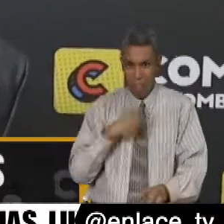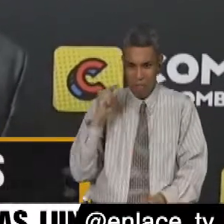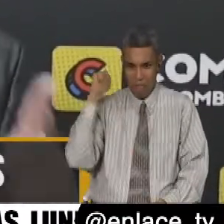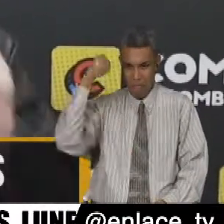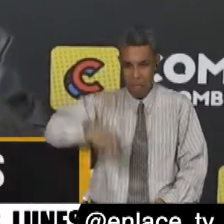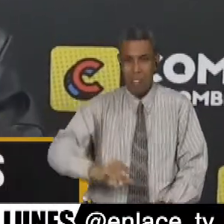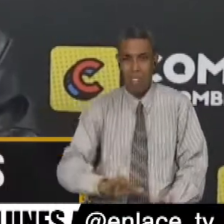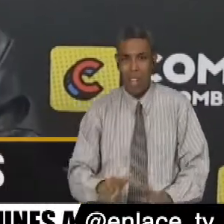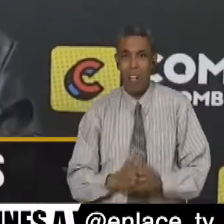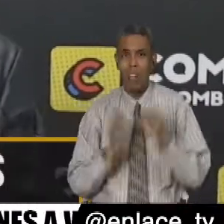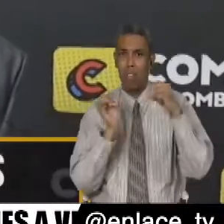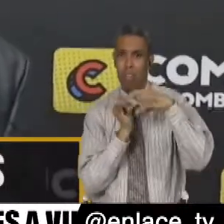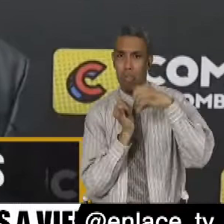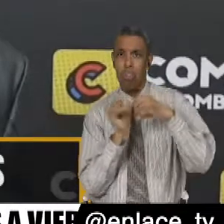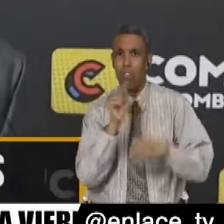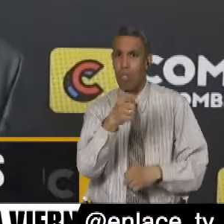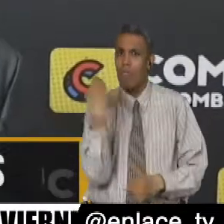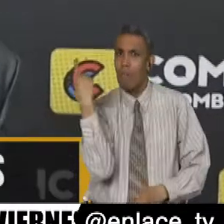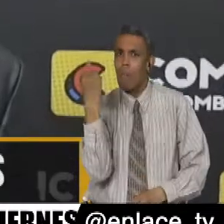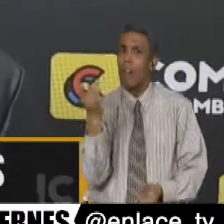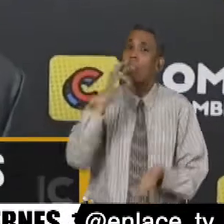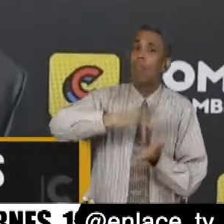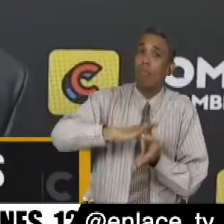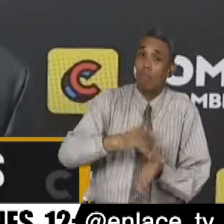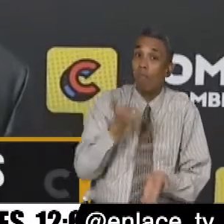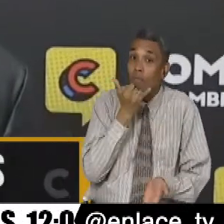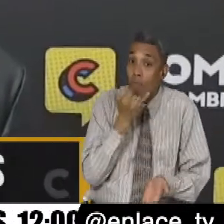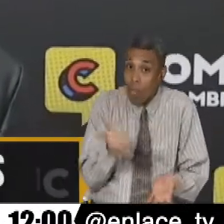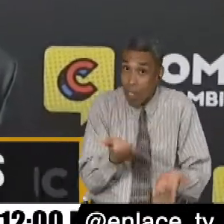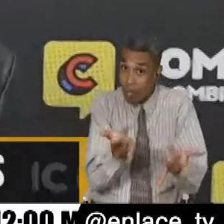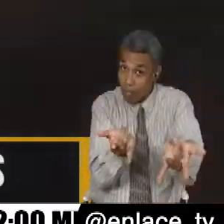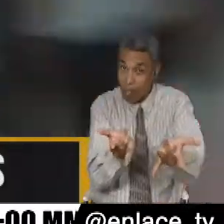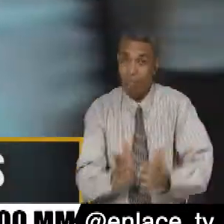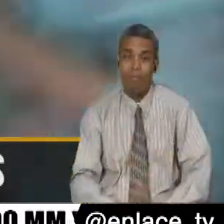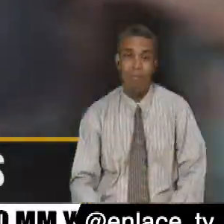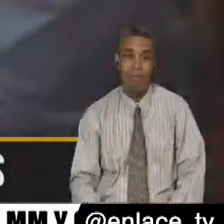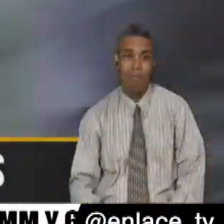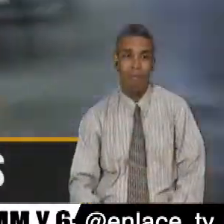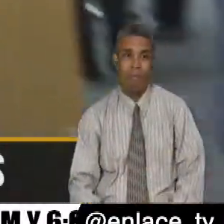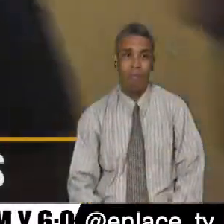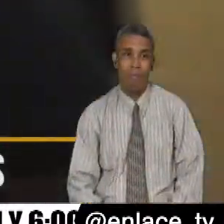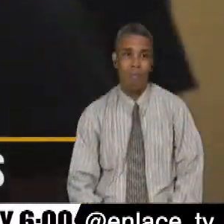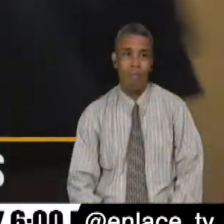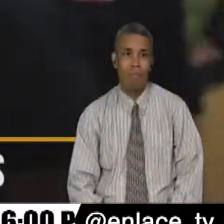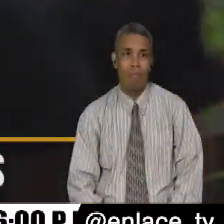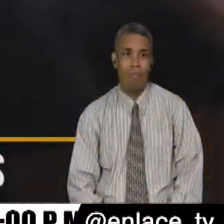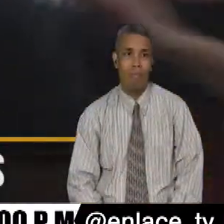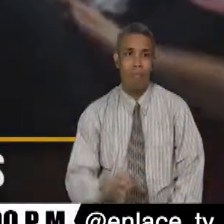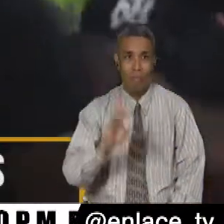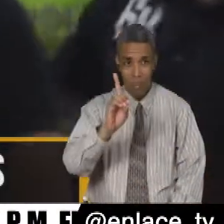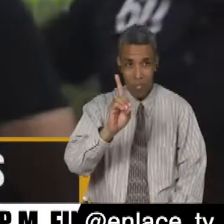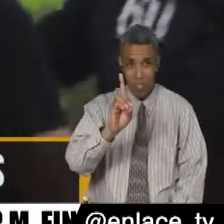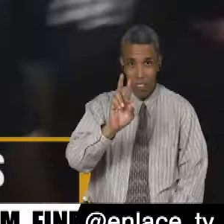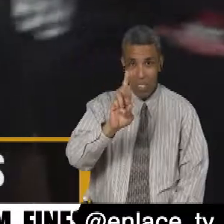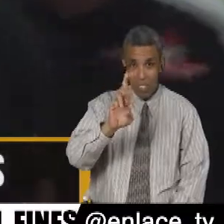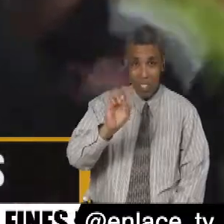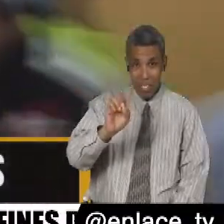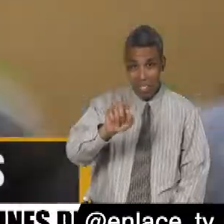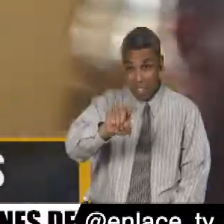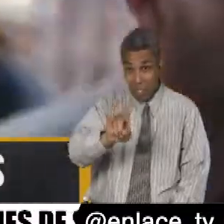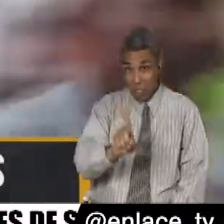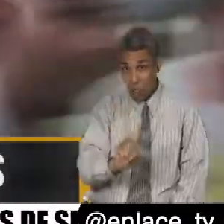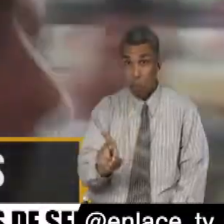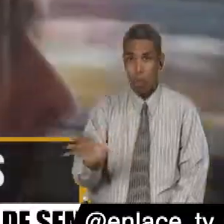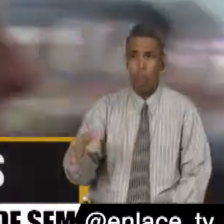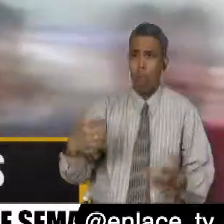único que falta eres tú te estoy esperando 2 llegó a la cómico en colombia y sus seguidores